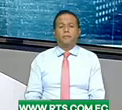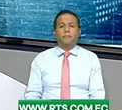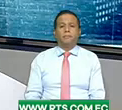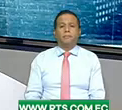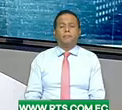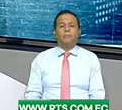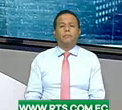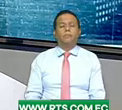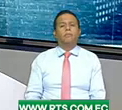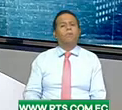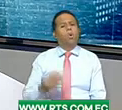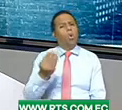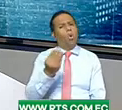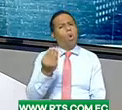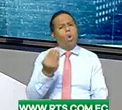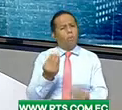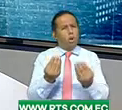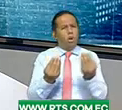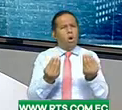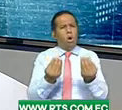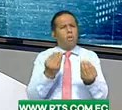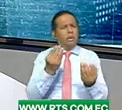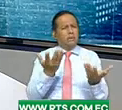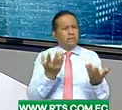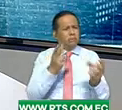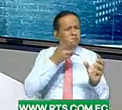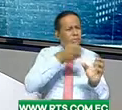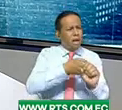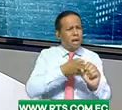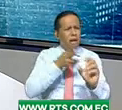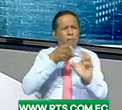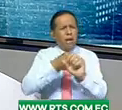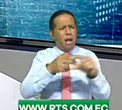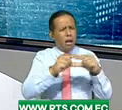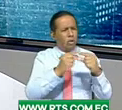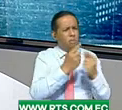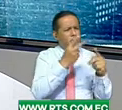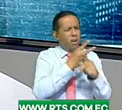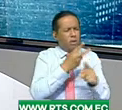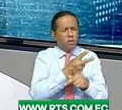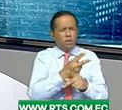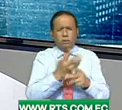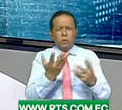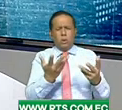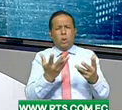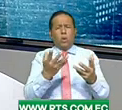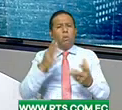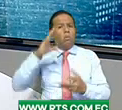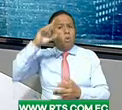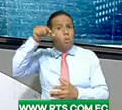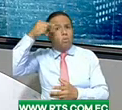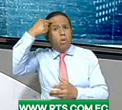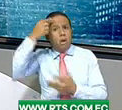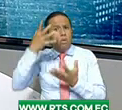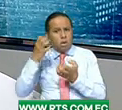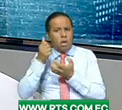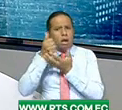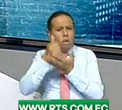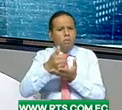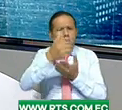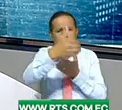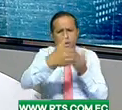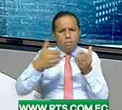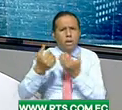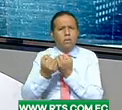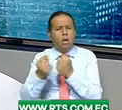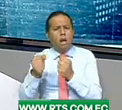Sacar a los jóvenes del crimen organizado es uno de los objetivos de parte del gobierno nacional, que busca la forma de ampliar el servicio militar,